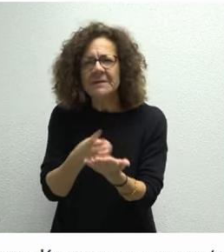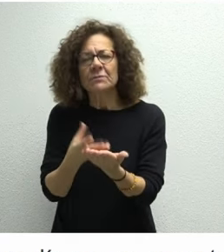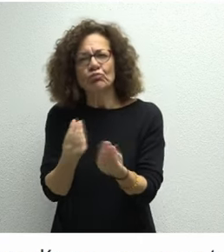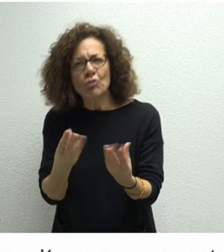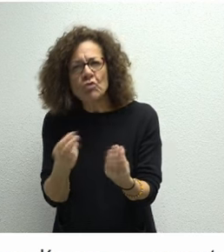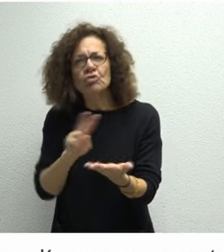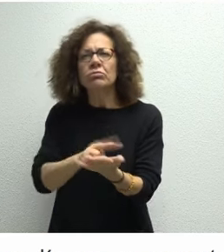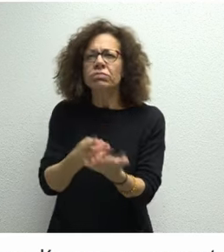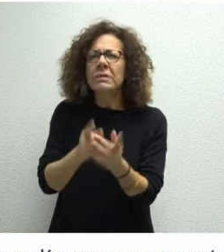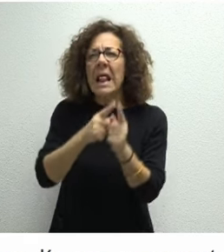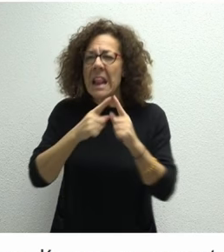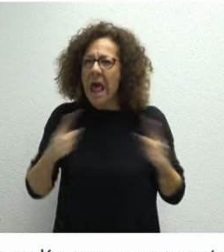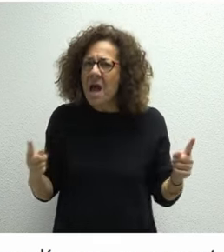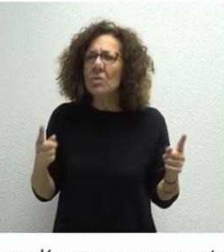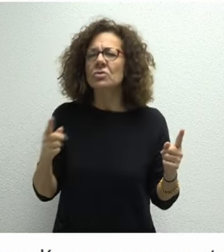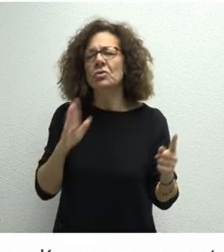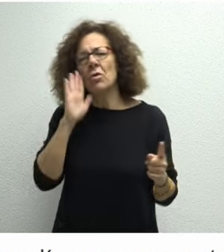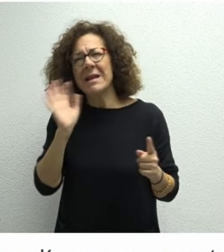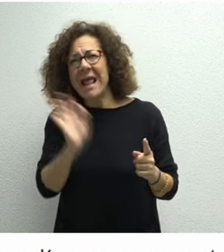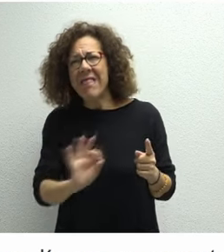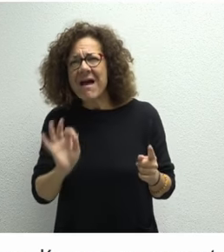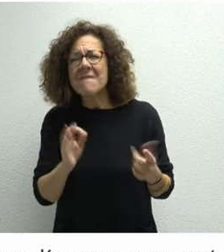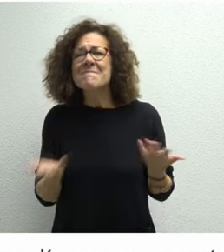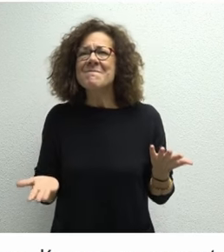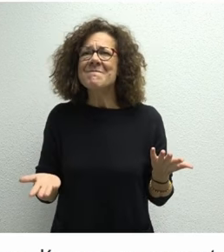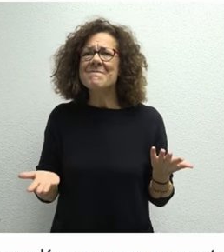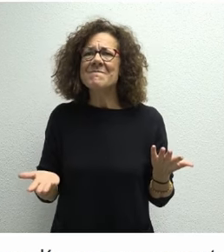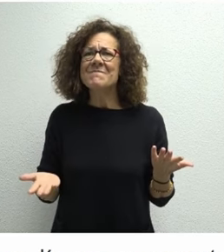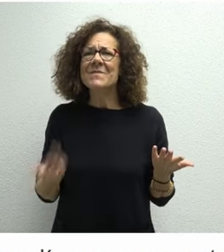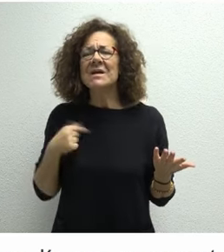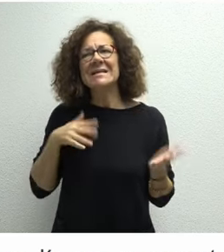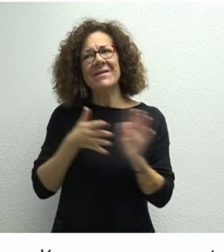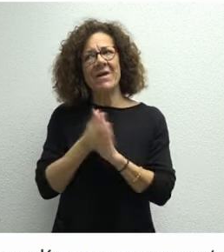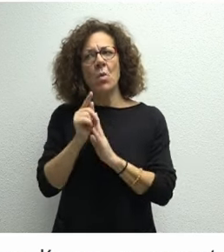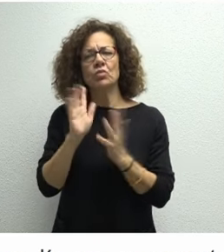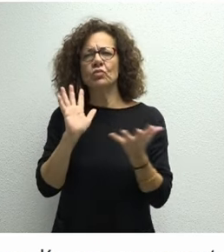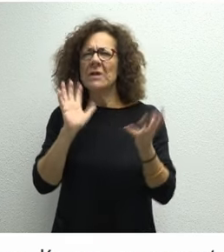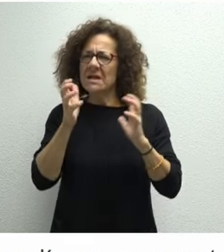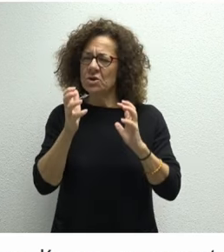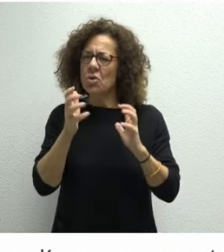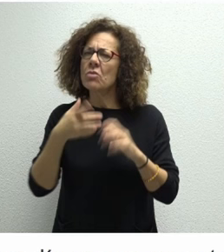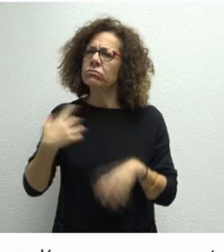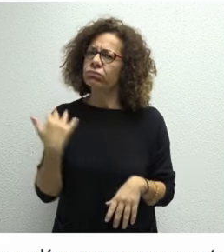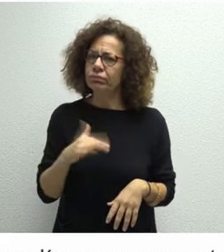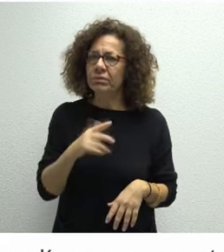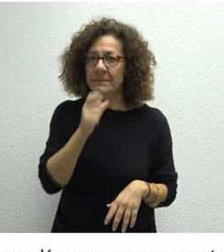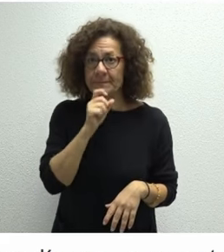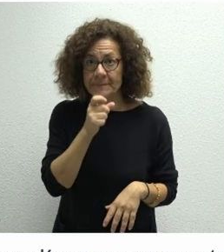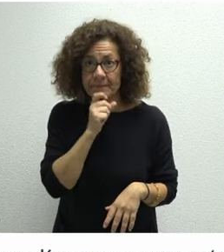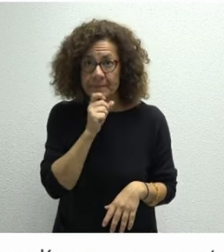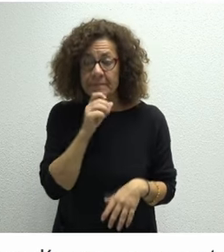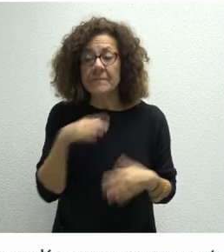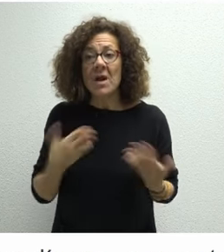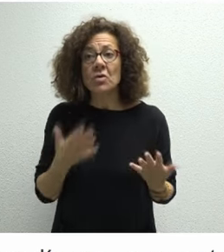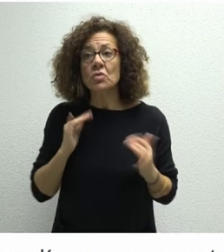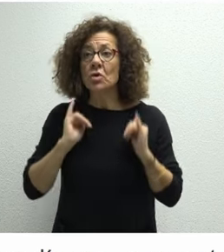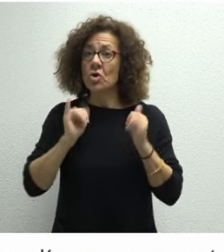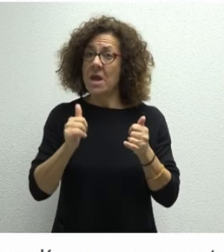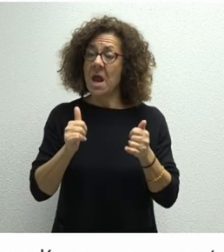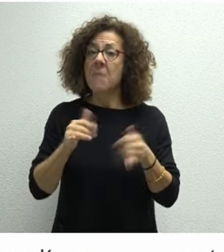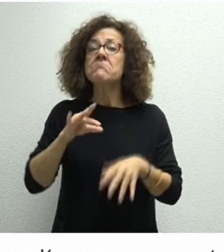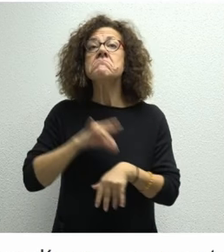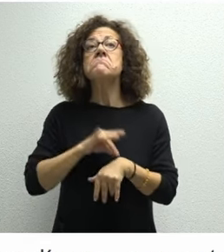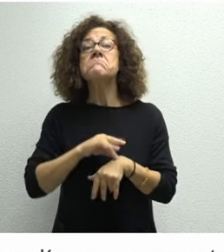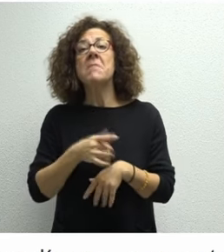e bueno eh un un un trastorno bastante complejo y Bueno pues cuando llega a consulta se